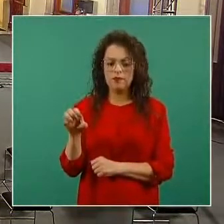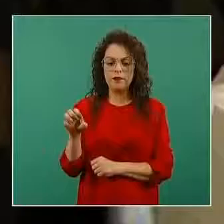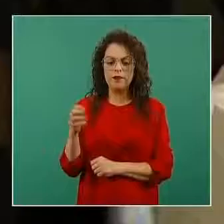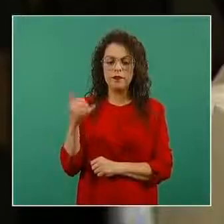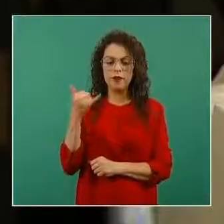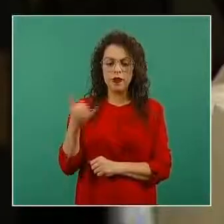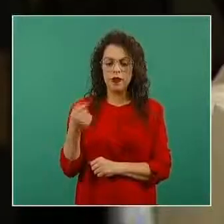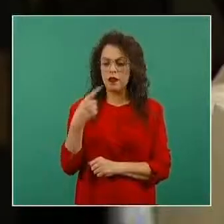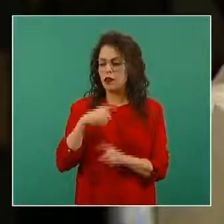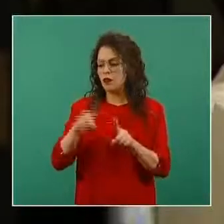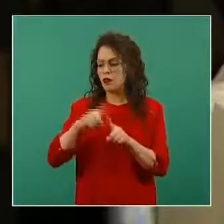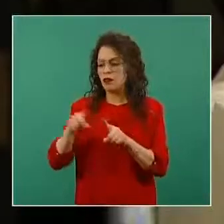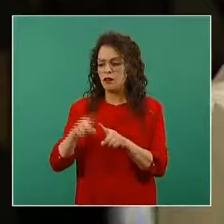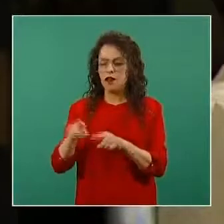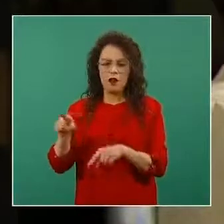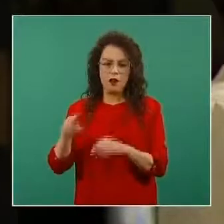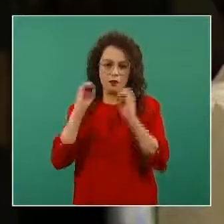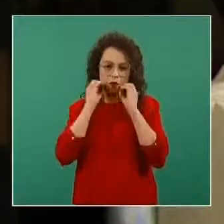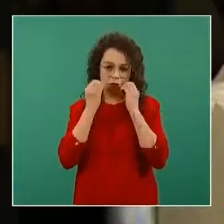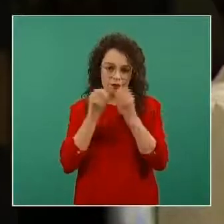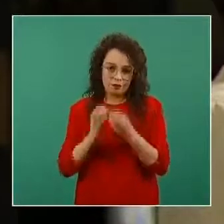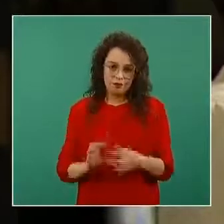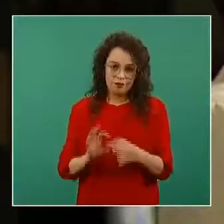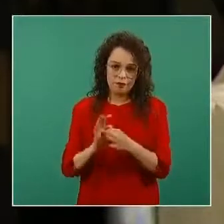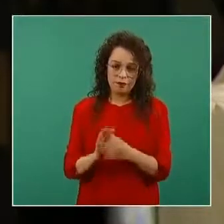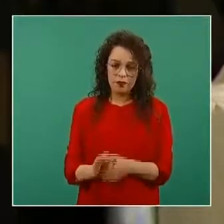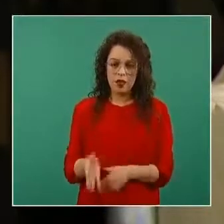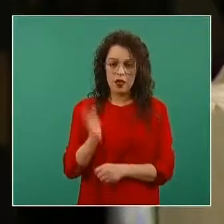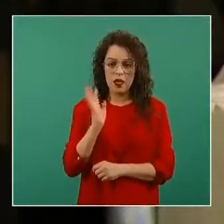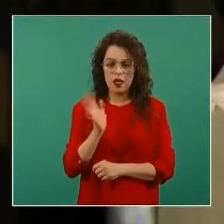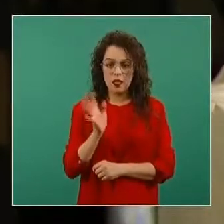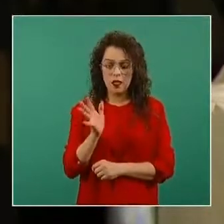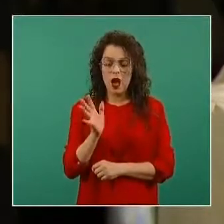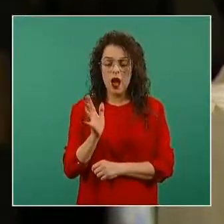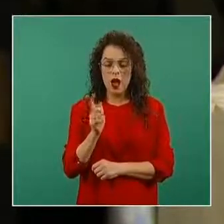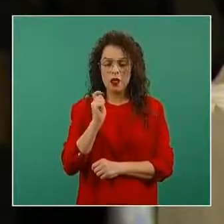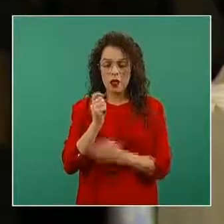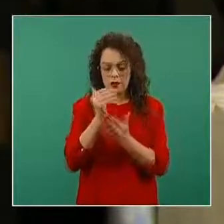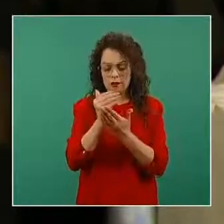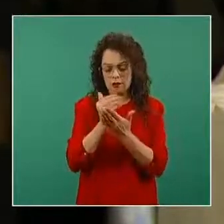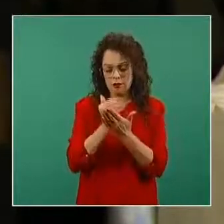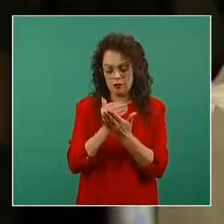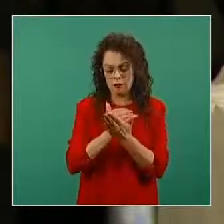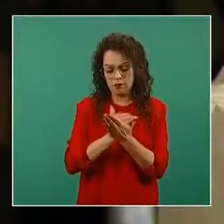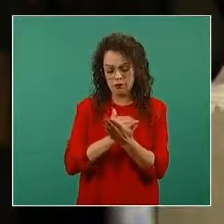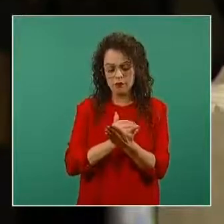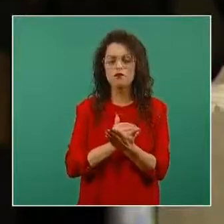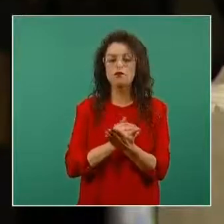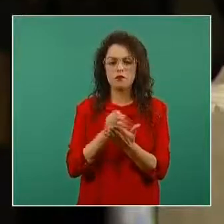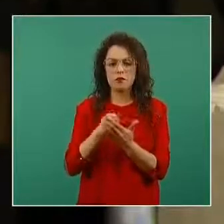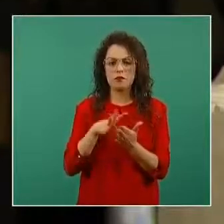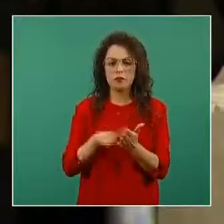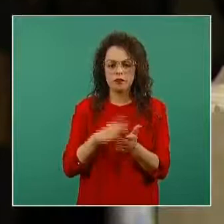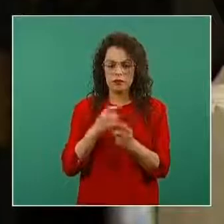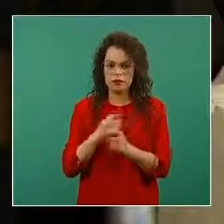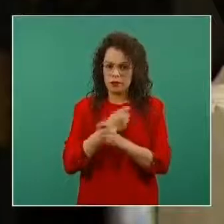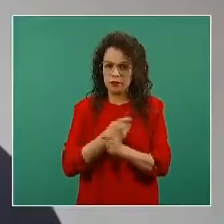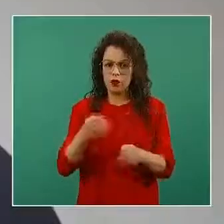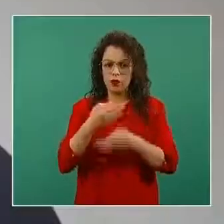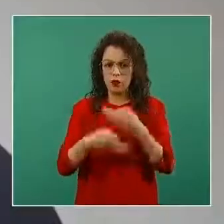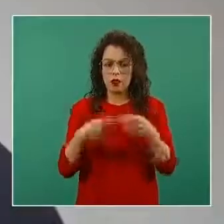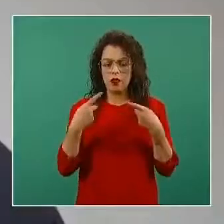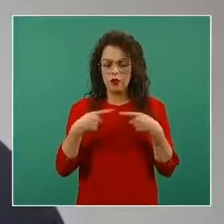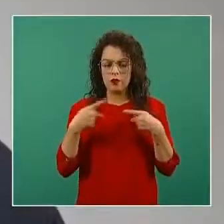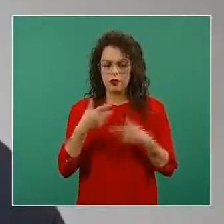organismos correspondientes han emitido los diferentes lineamientos que en su momento todos los servidores públicos en los diferentes niveles